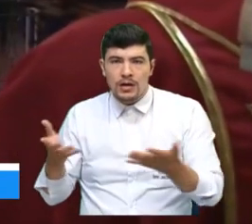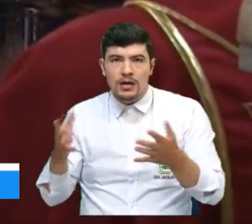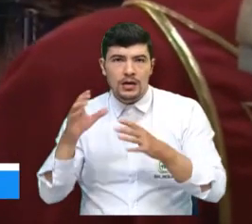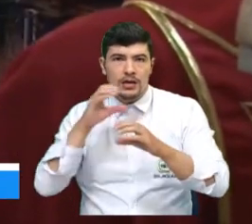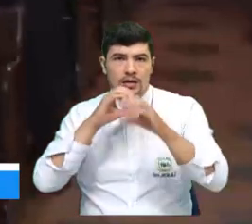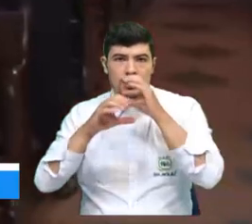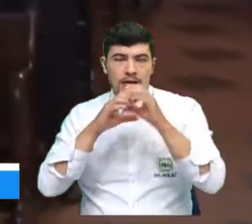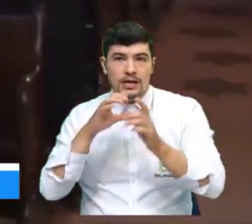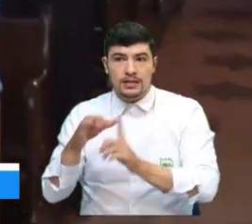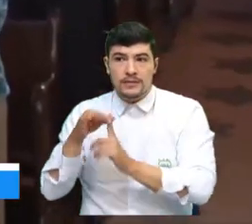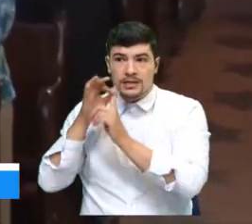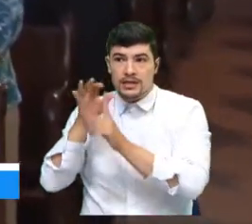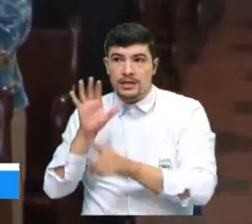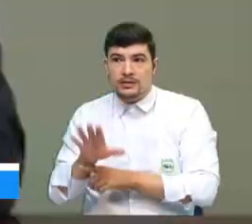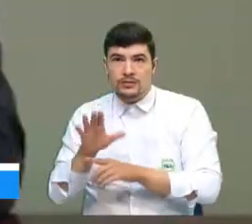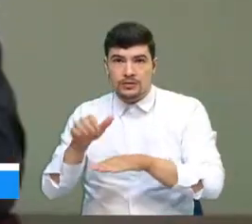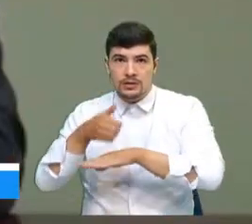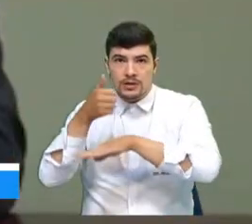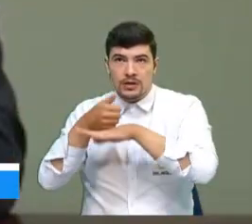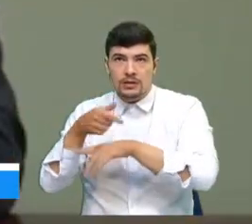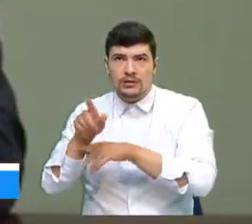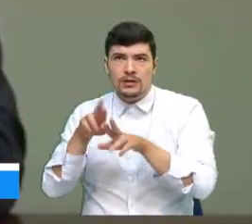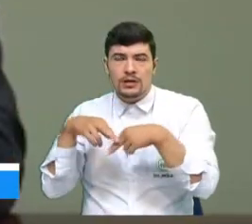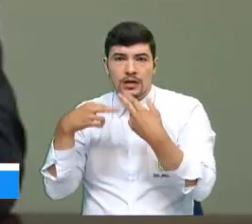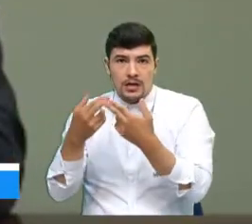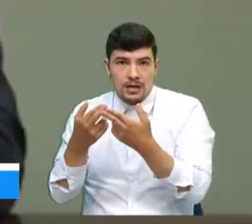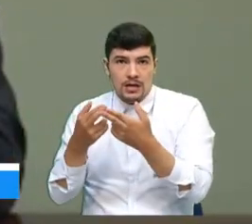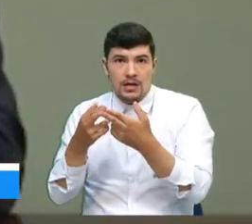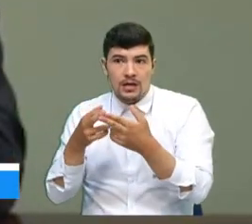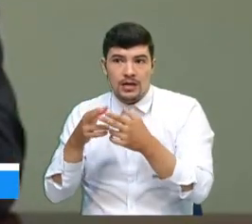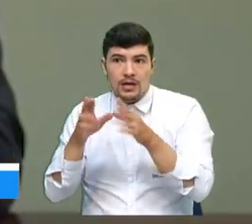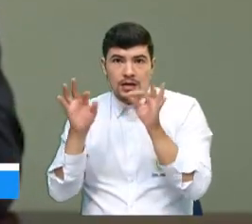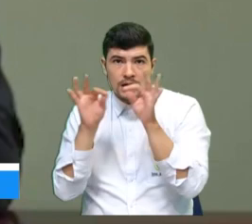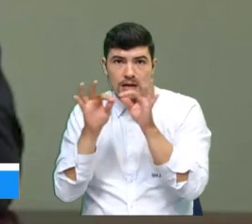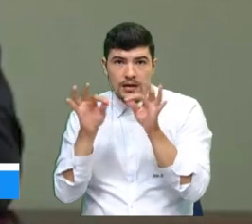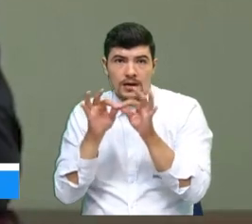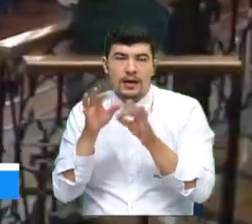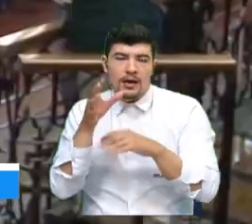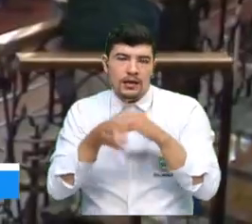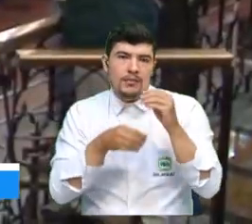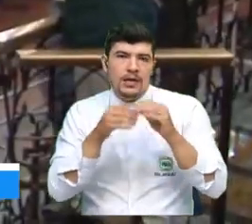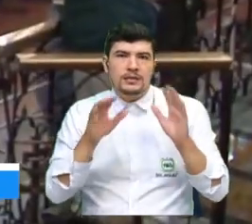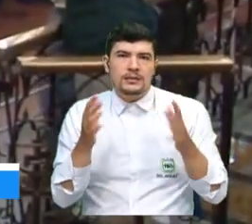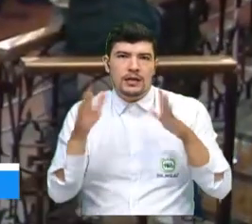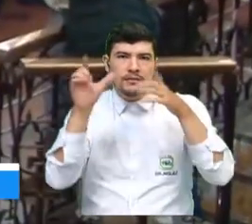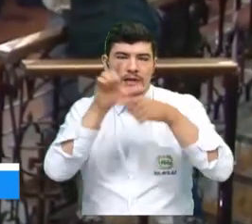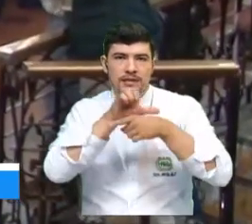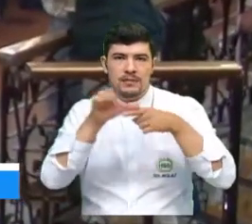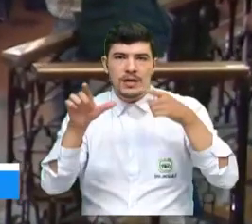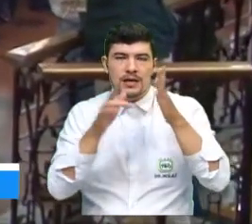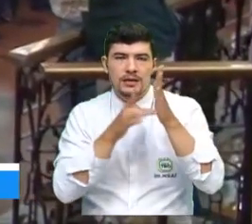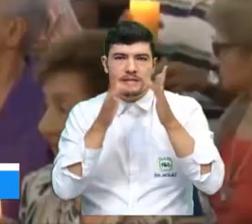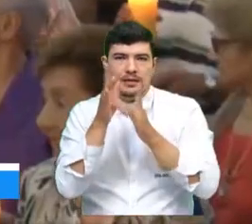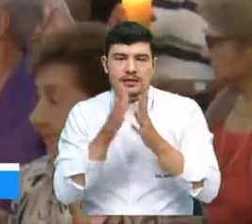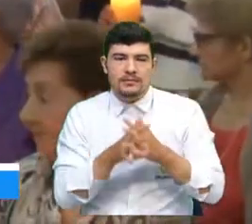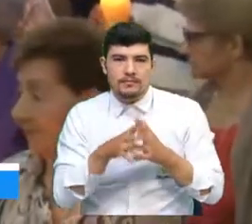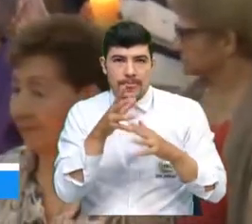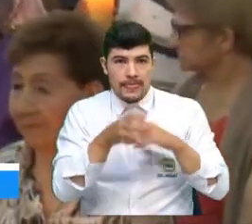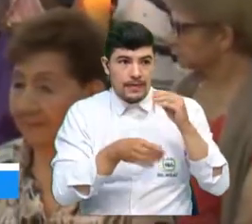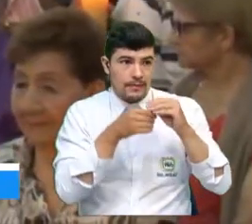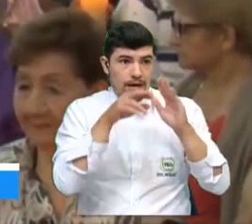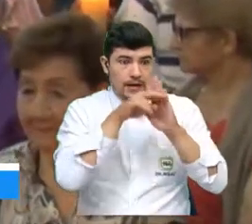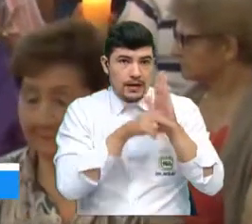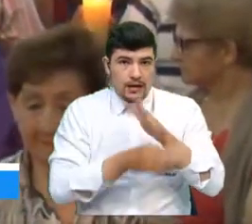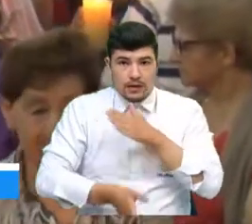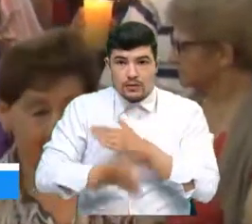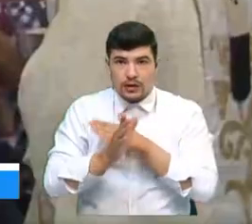especialmente la eucaristía dominical y las celebraciones de la semana santa como medida transitoria continuarán entregando